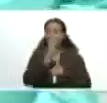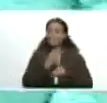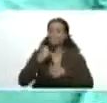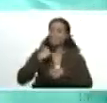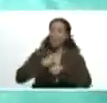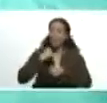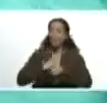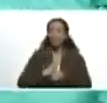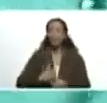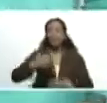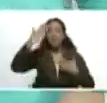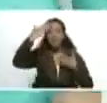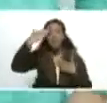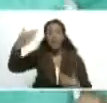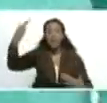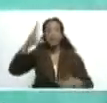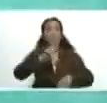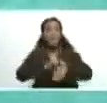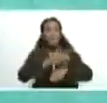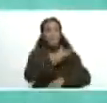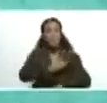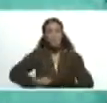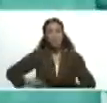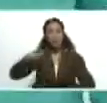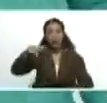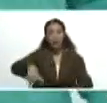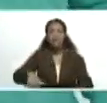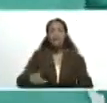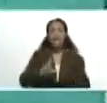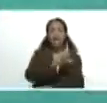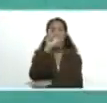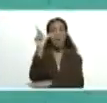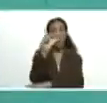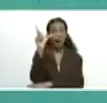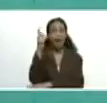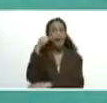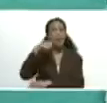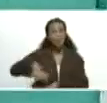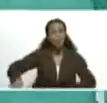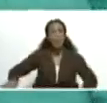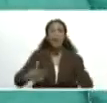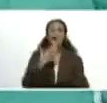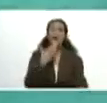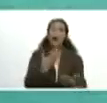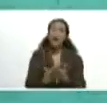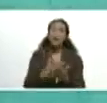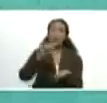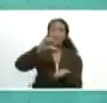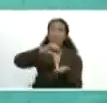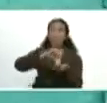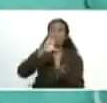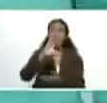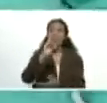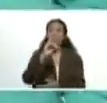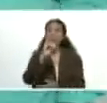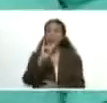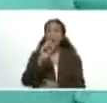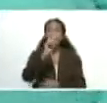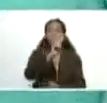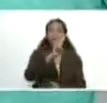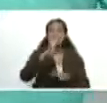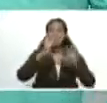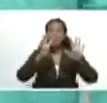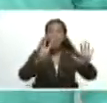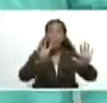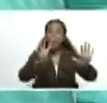Saludos, presidente, de acá desde el estado Lara, agradecido porque es un centro que viene a ampliar. Son 29